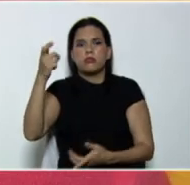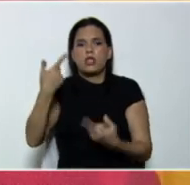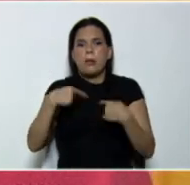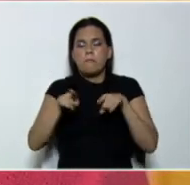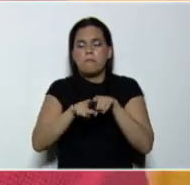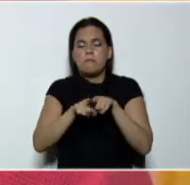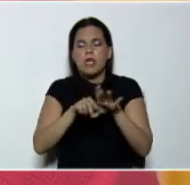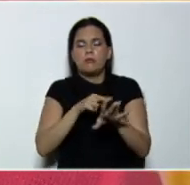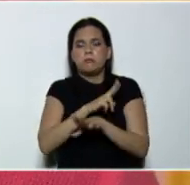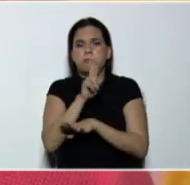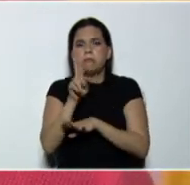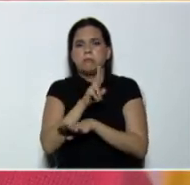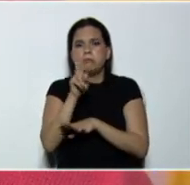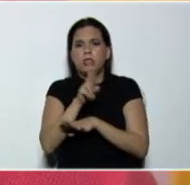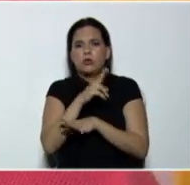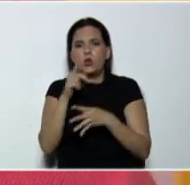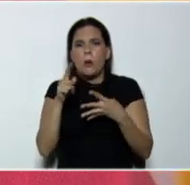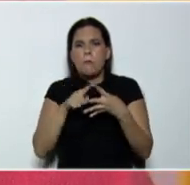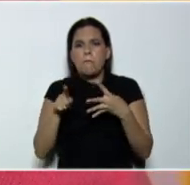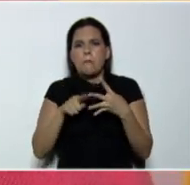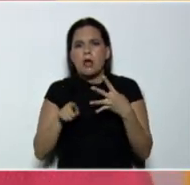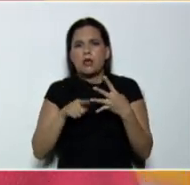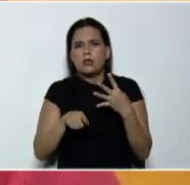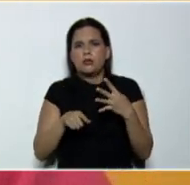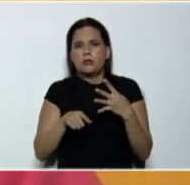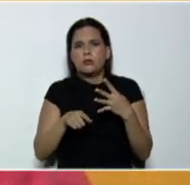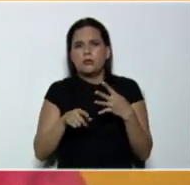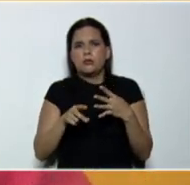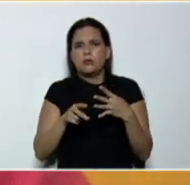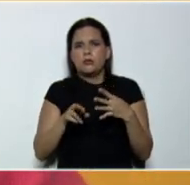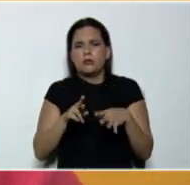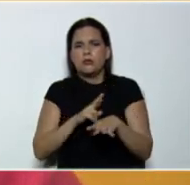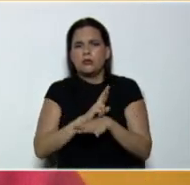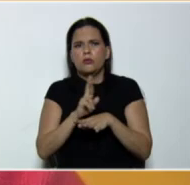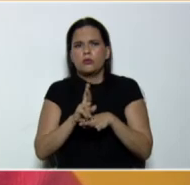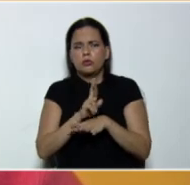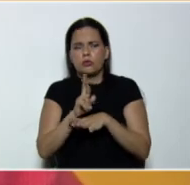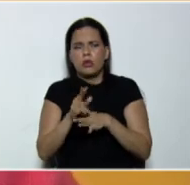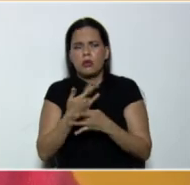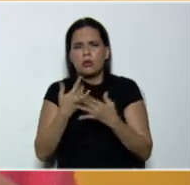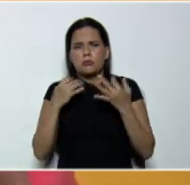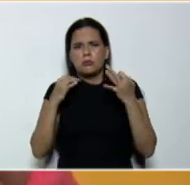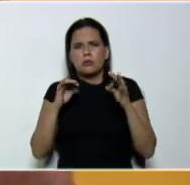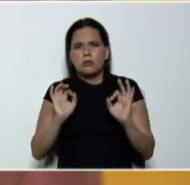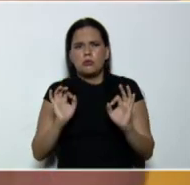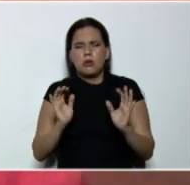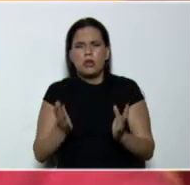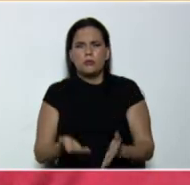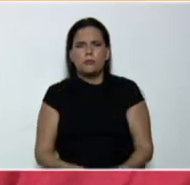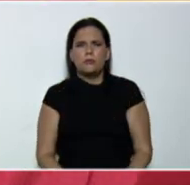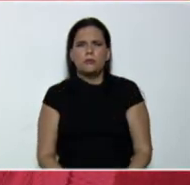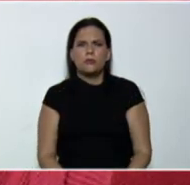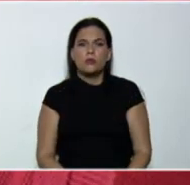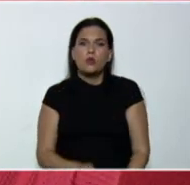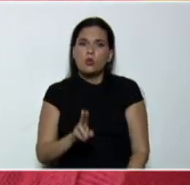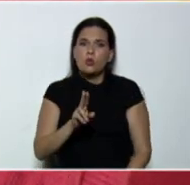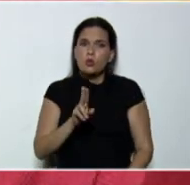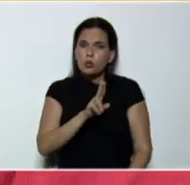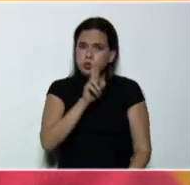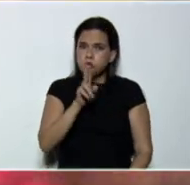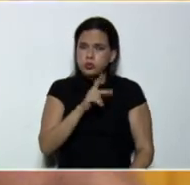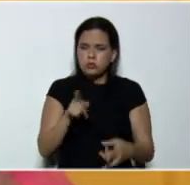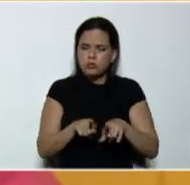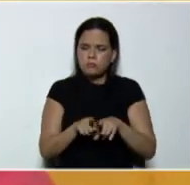material natural, que es una rama, utilizando también